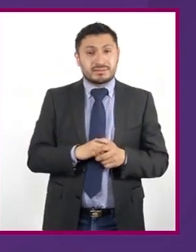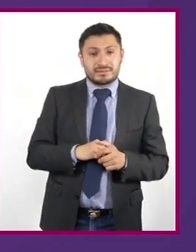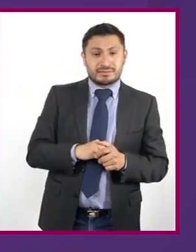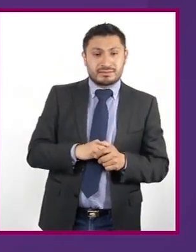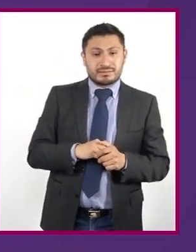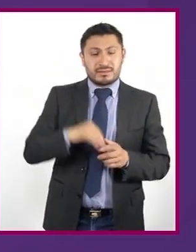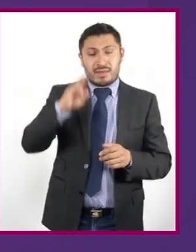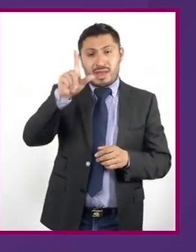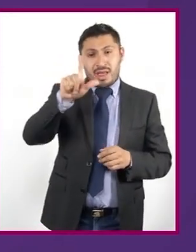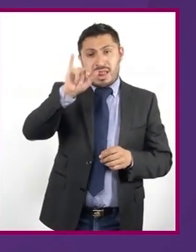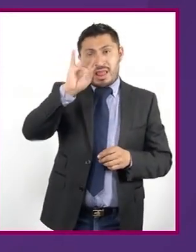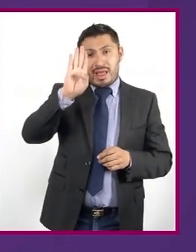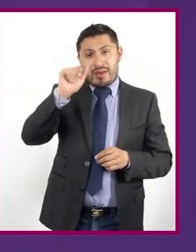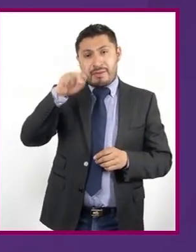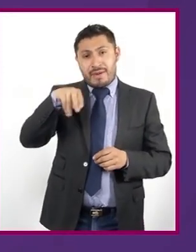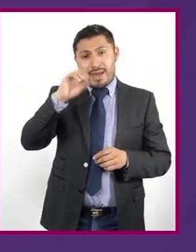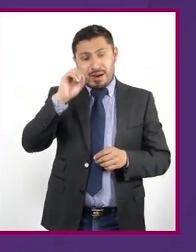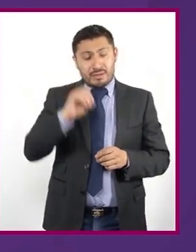Líbano